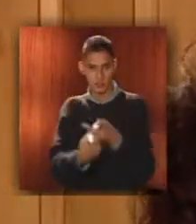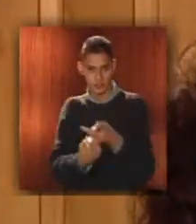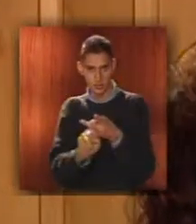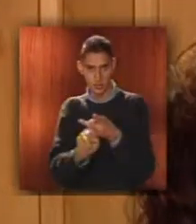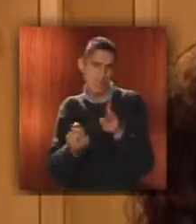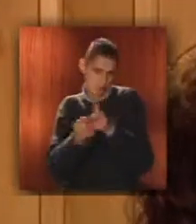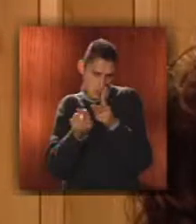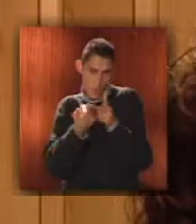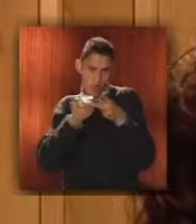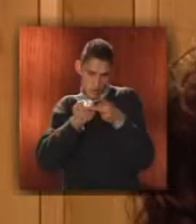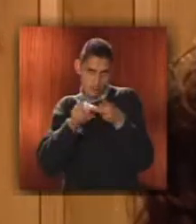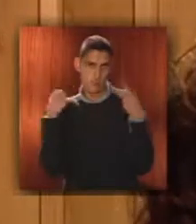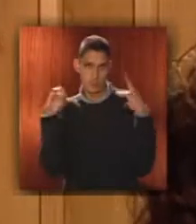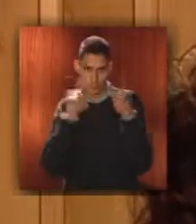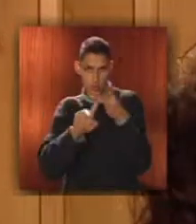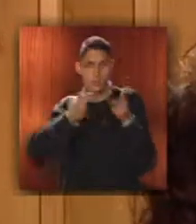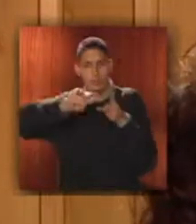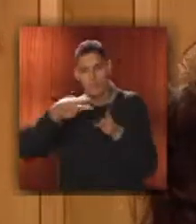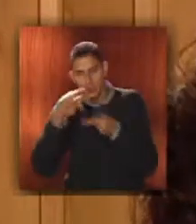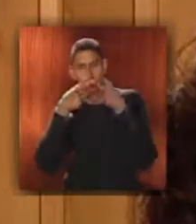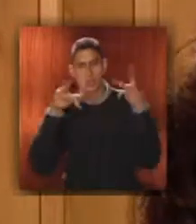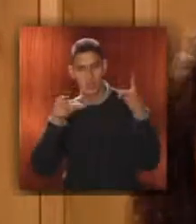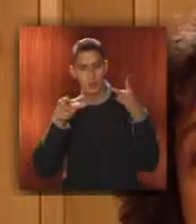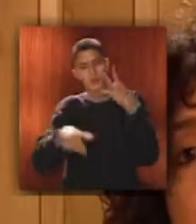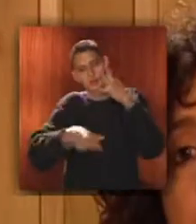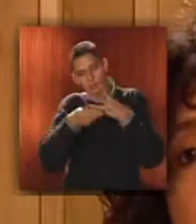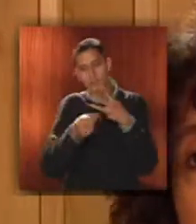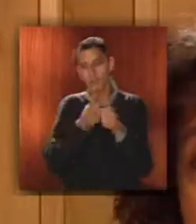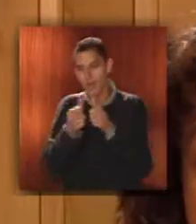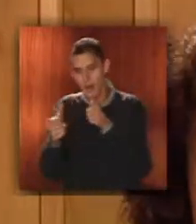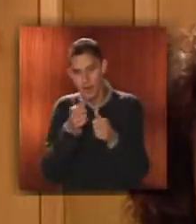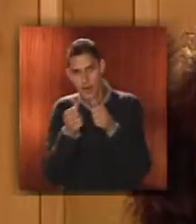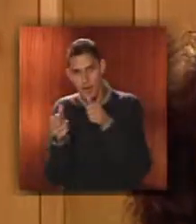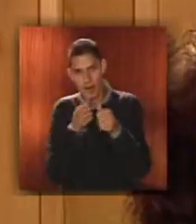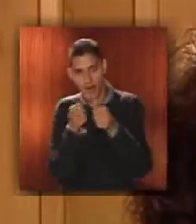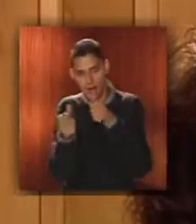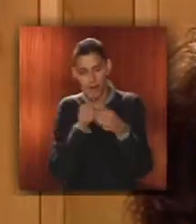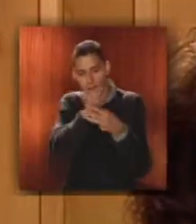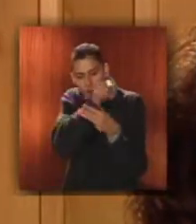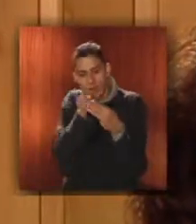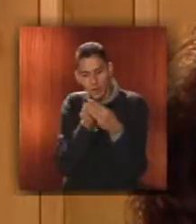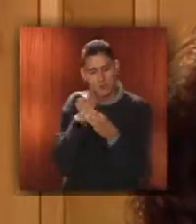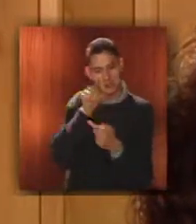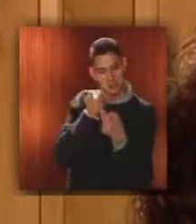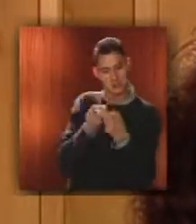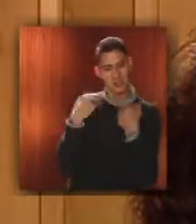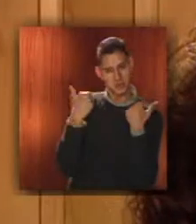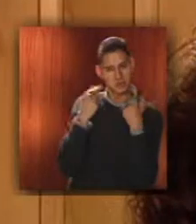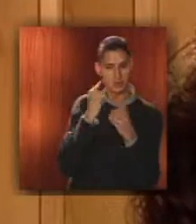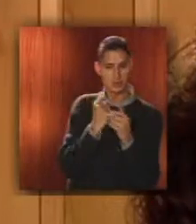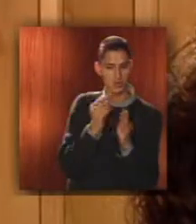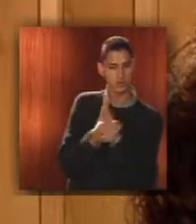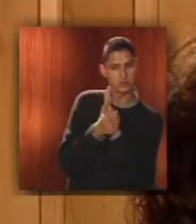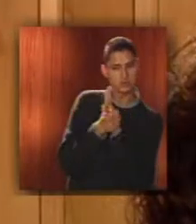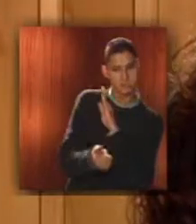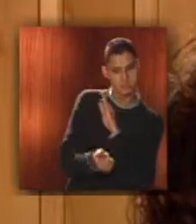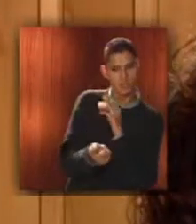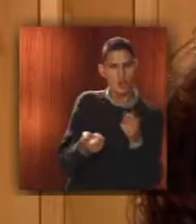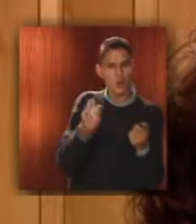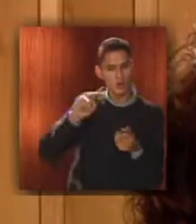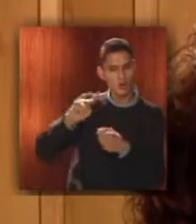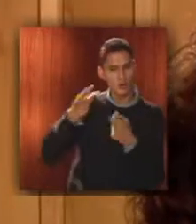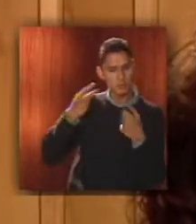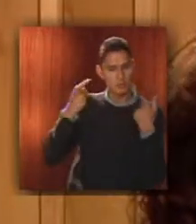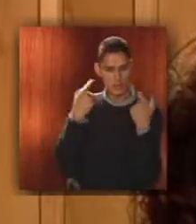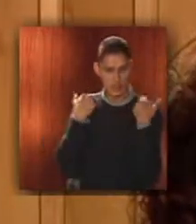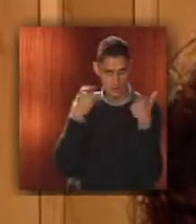otra sobre castellano como segunda lengua, y se le hace una entrevista, en la cual miramos la proficiencia que tienen ellos en el